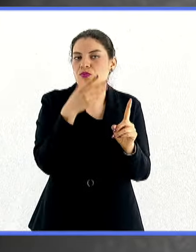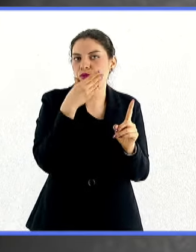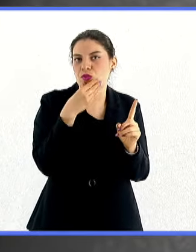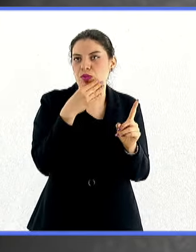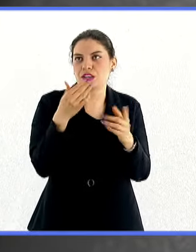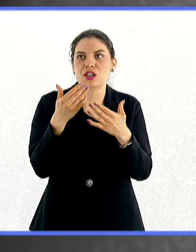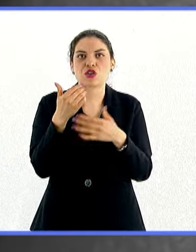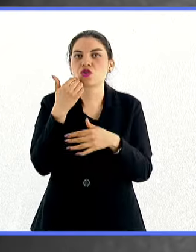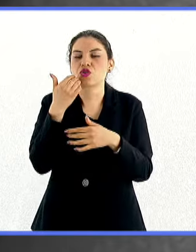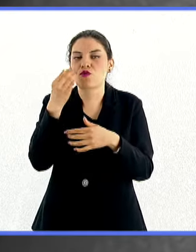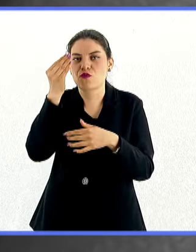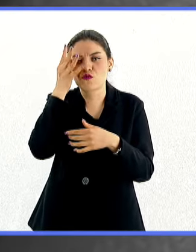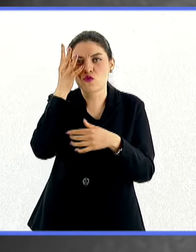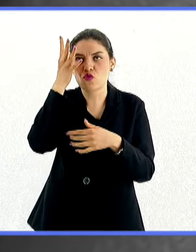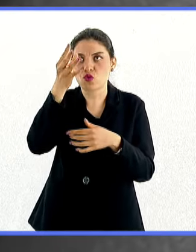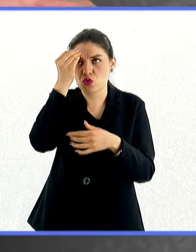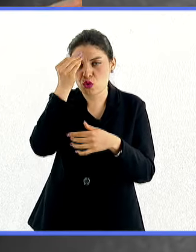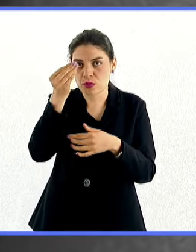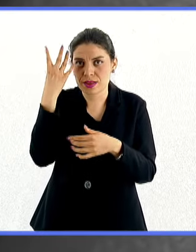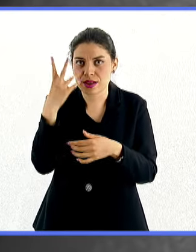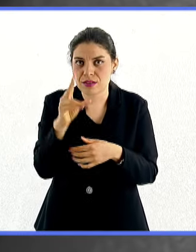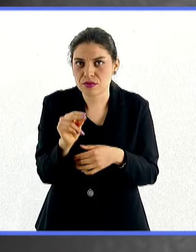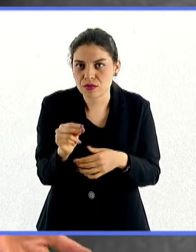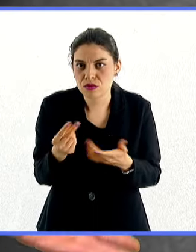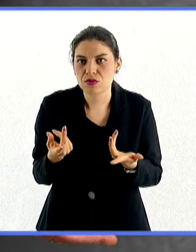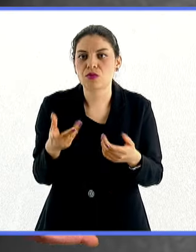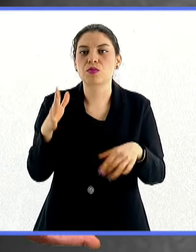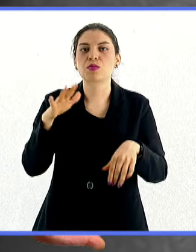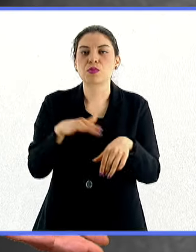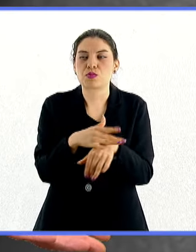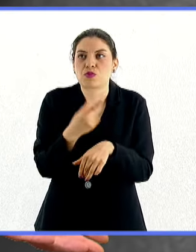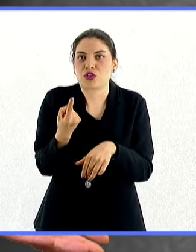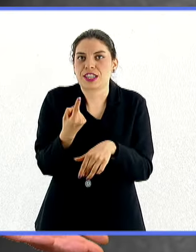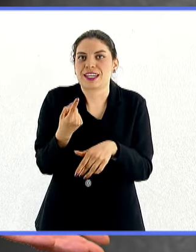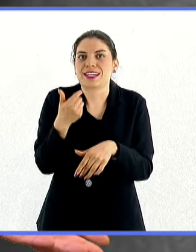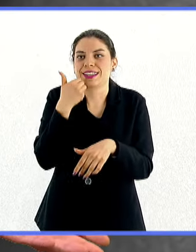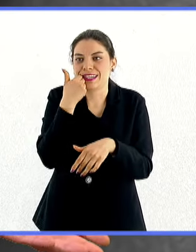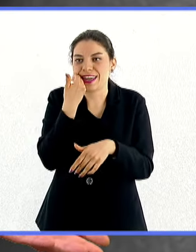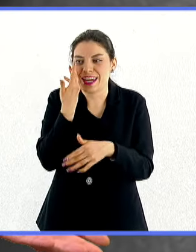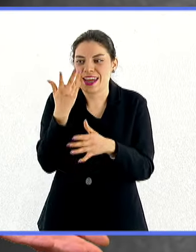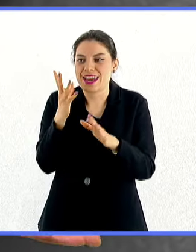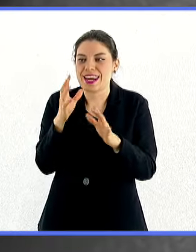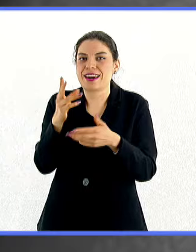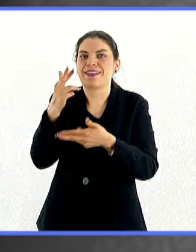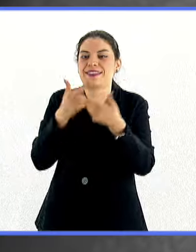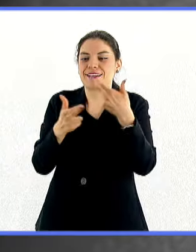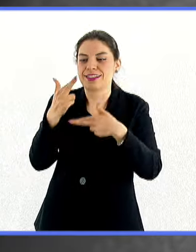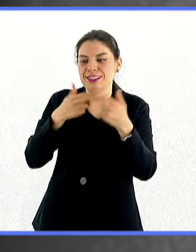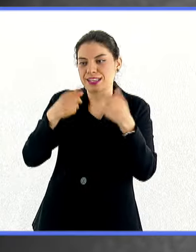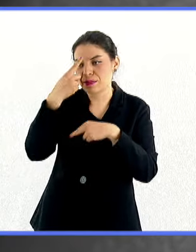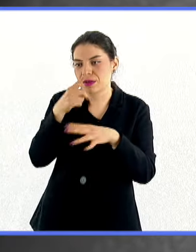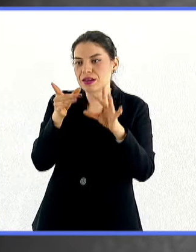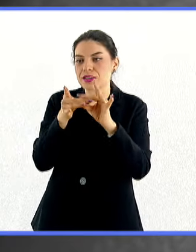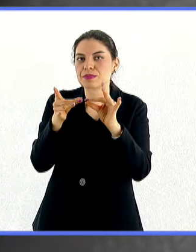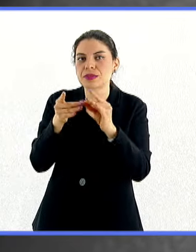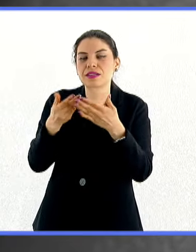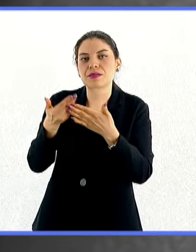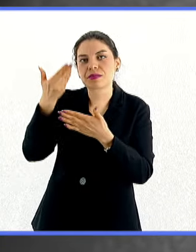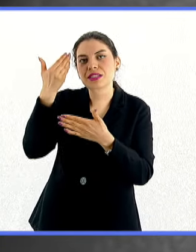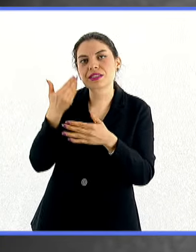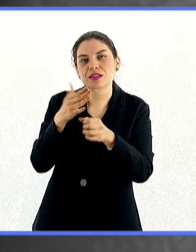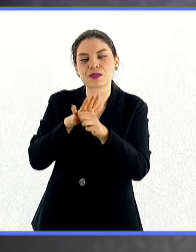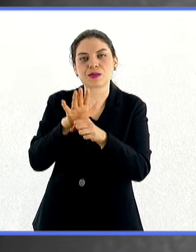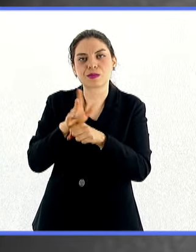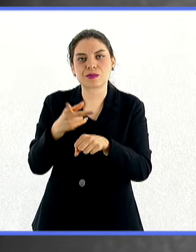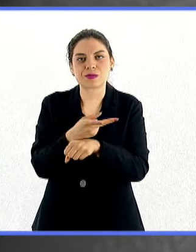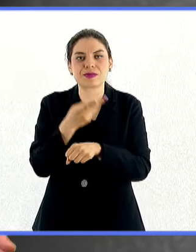llegue a Ítaca, se sentará y le dirá a la gente todo lo que vio en las islas del mar griego. Esa es la lección fundamental